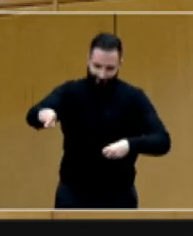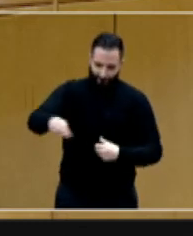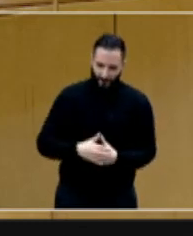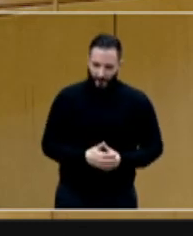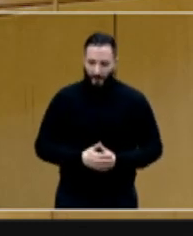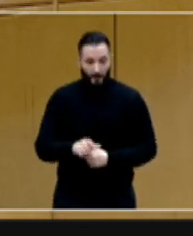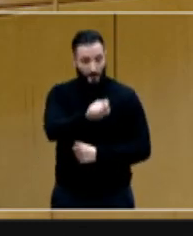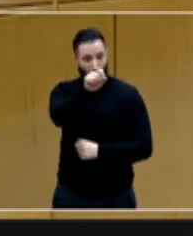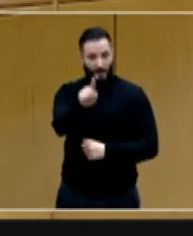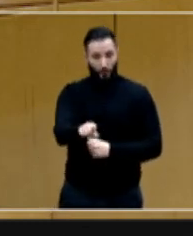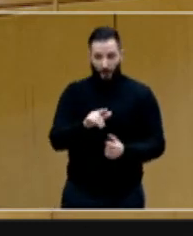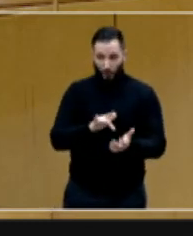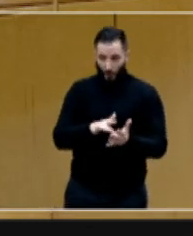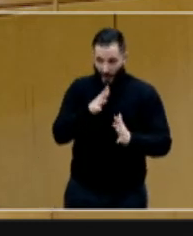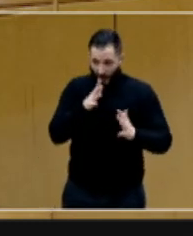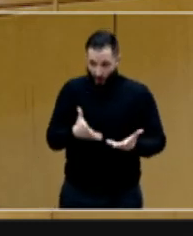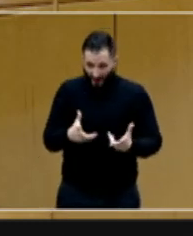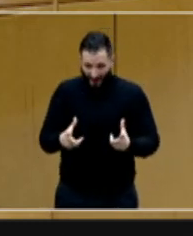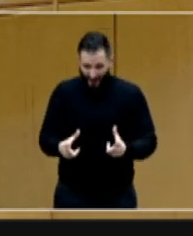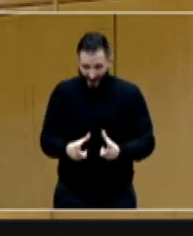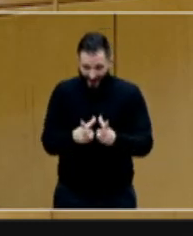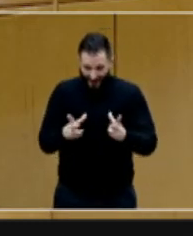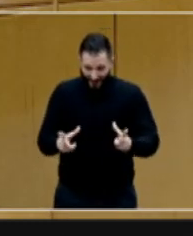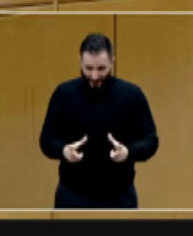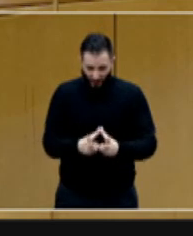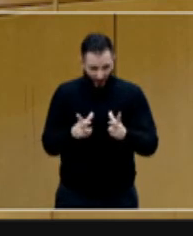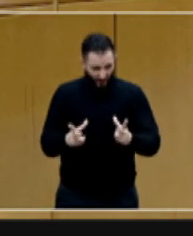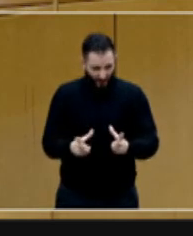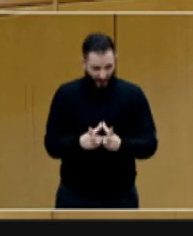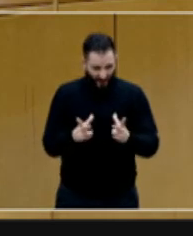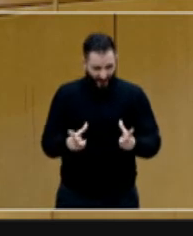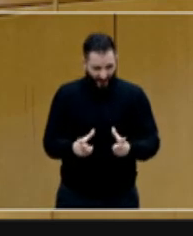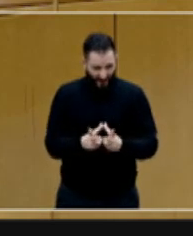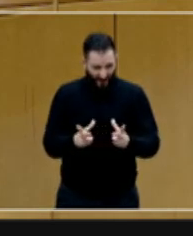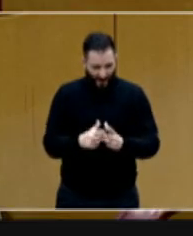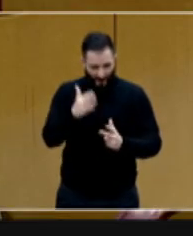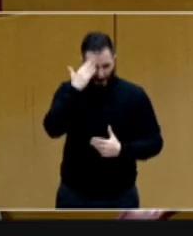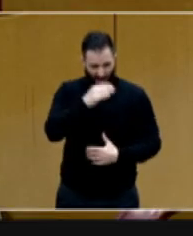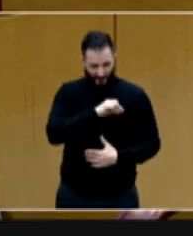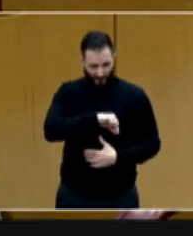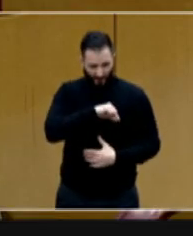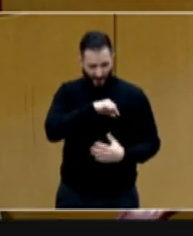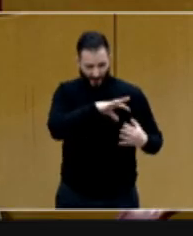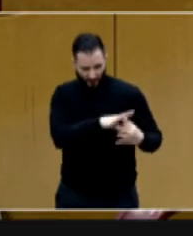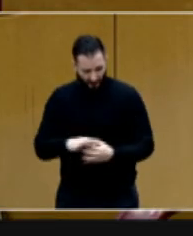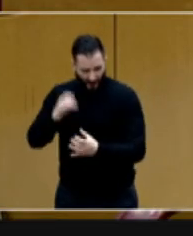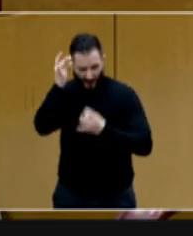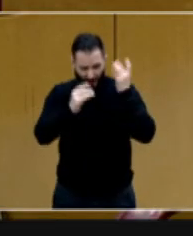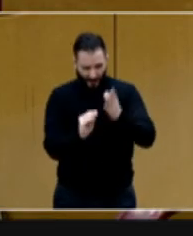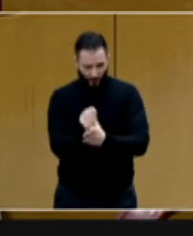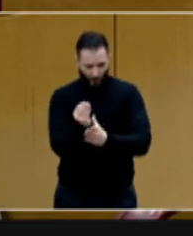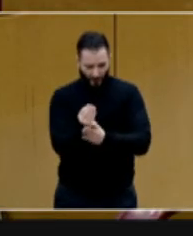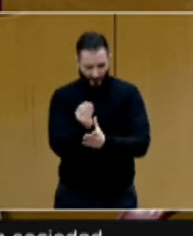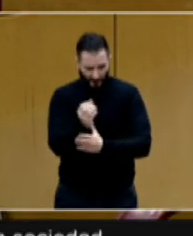vivimos en una sociedad cuyos principios morales están vinculados al desarrollo de actividades productivas es decir el acceso al trabajo